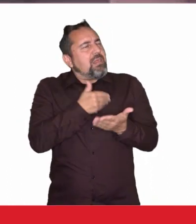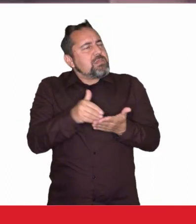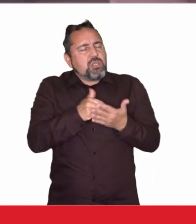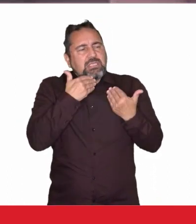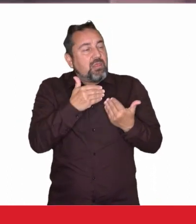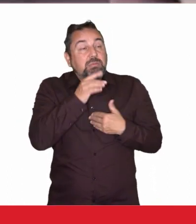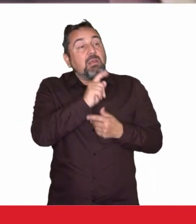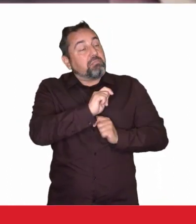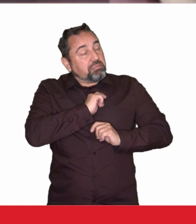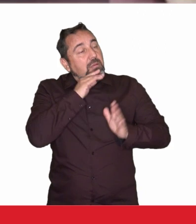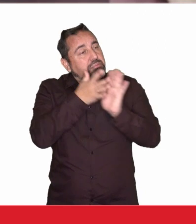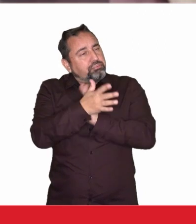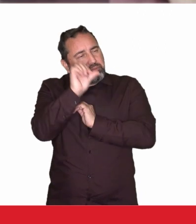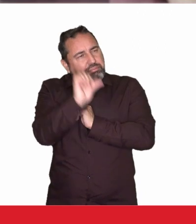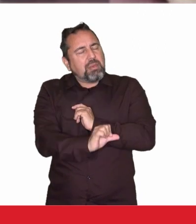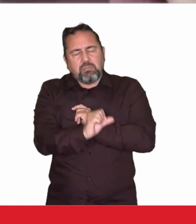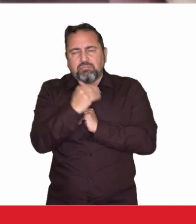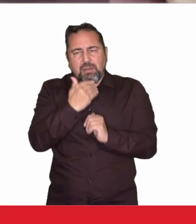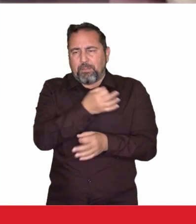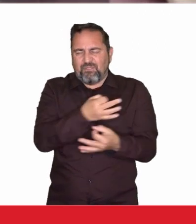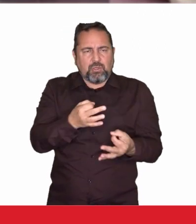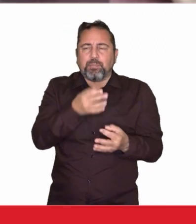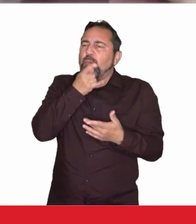Totalmente, Diego. Un millonazo de gracias por eso, por esa